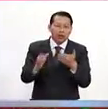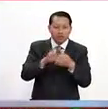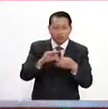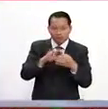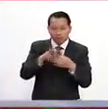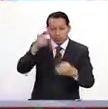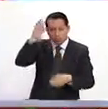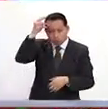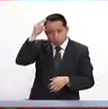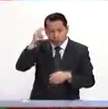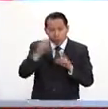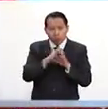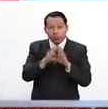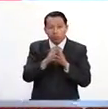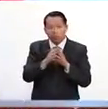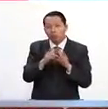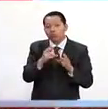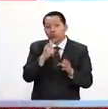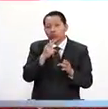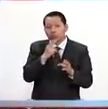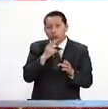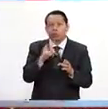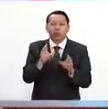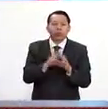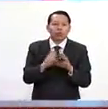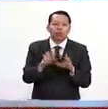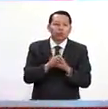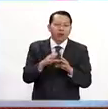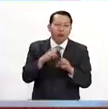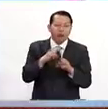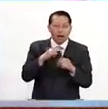poder usó, pero nada más y nada menos que a un